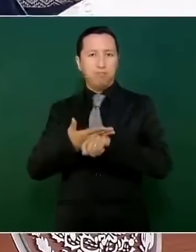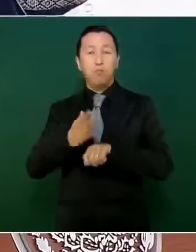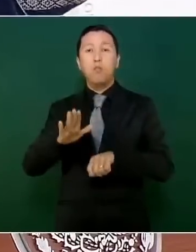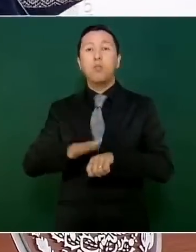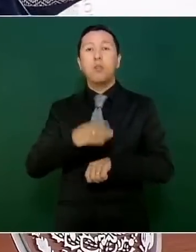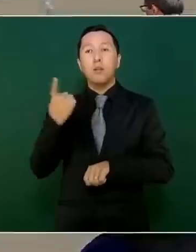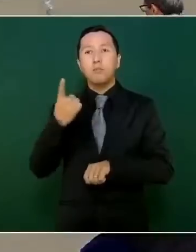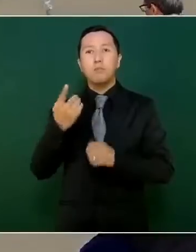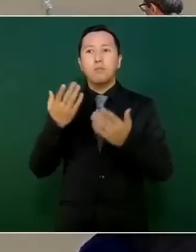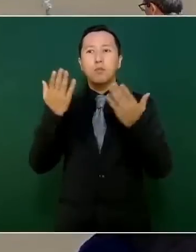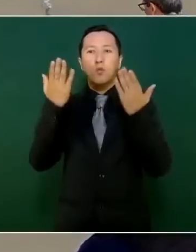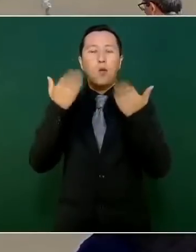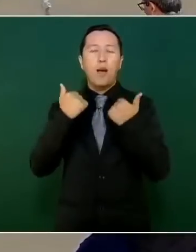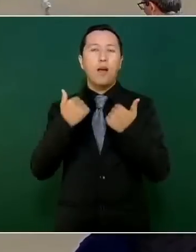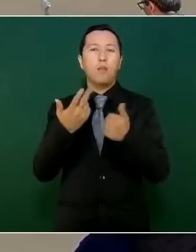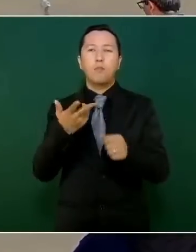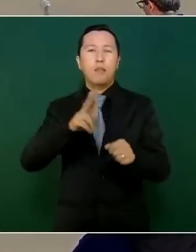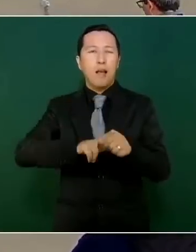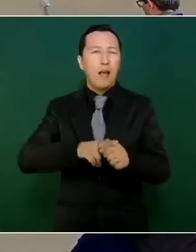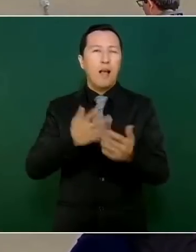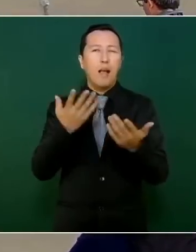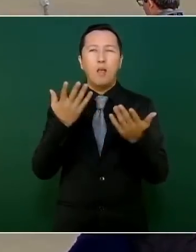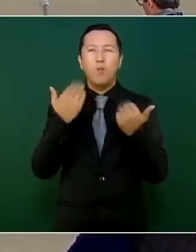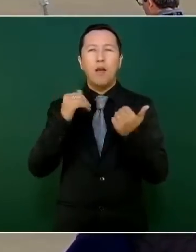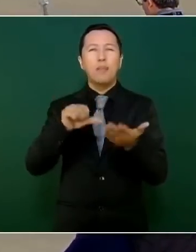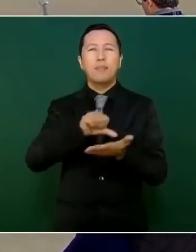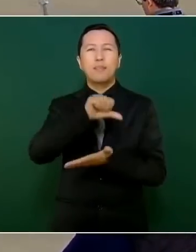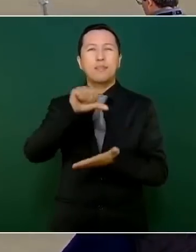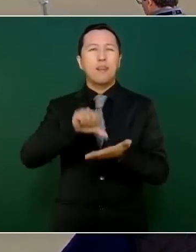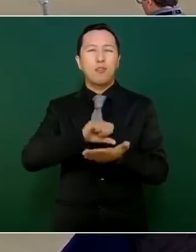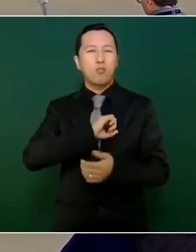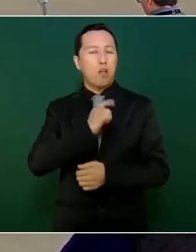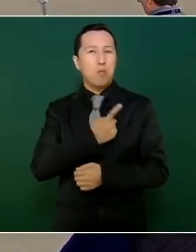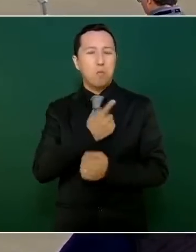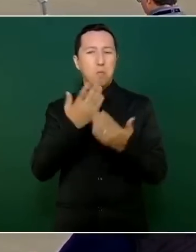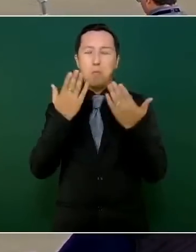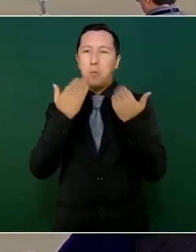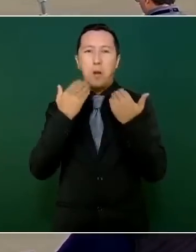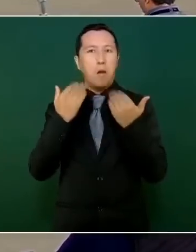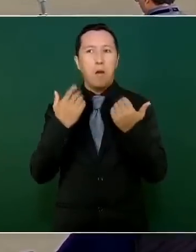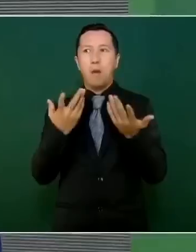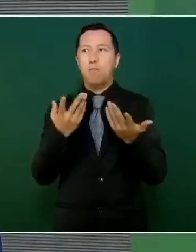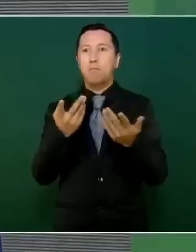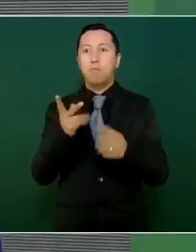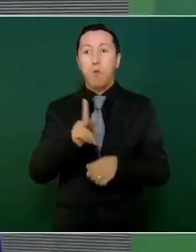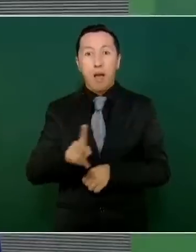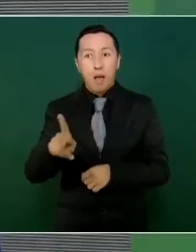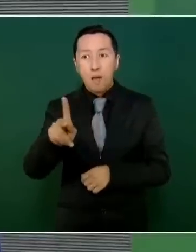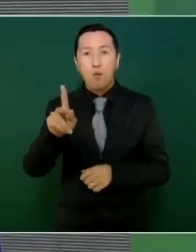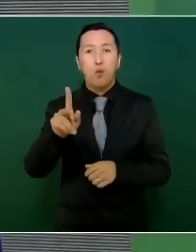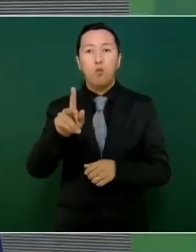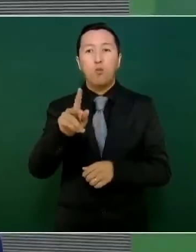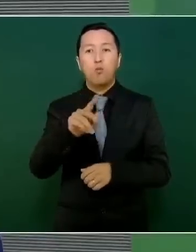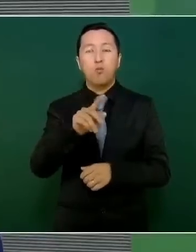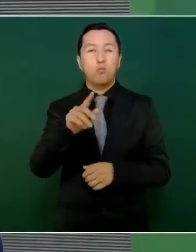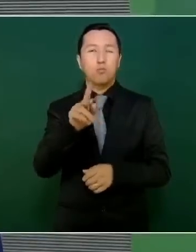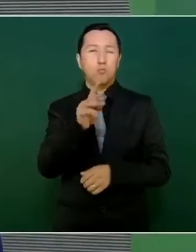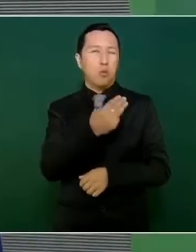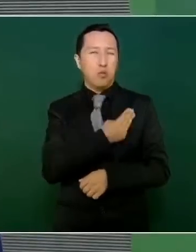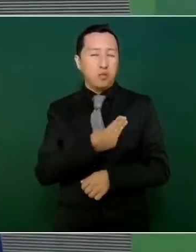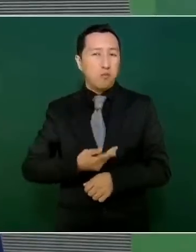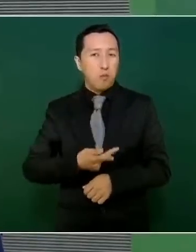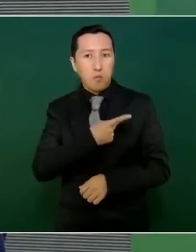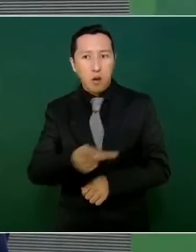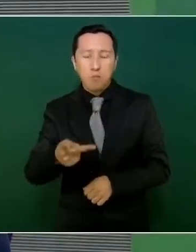hospitales en las comunidades y en los municipios más pobres. Bueno,